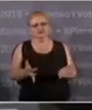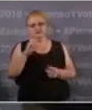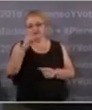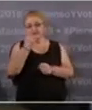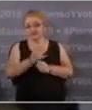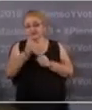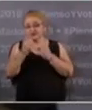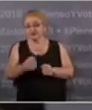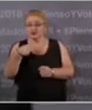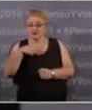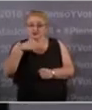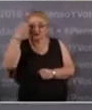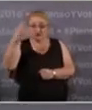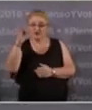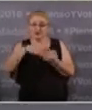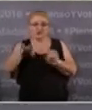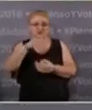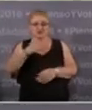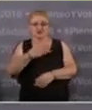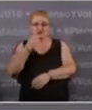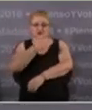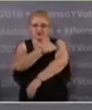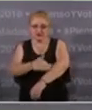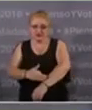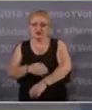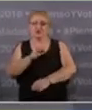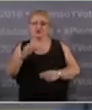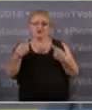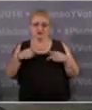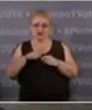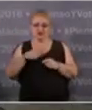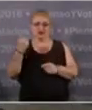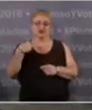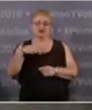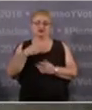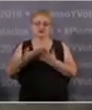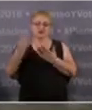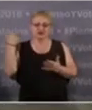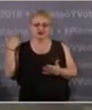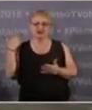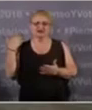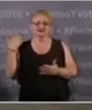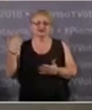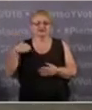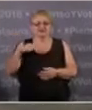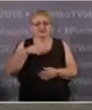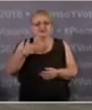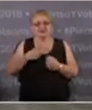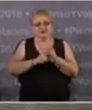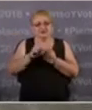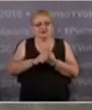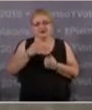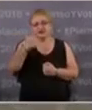todos. Todos tenemos un familiar o en lo personal que nos ha afectado el nivel de inseguridad que existe en el país.